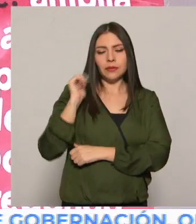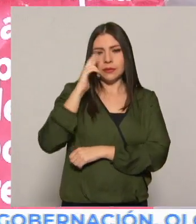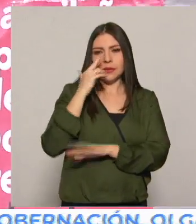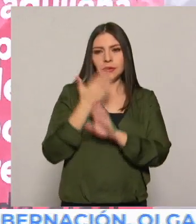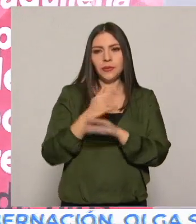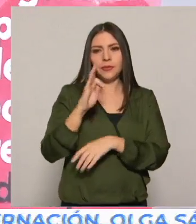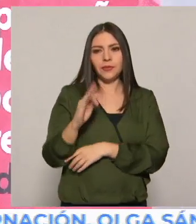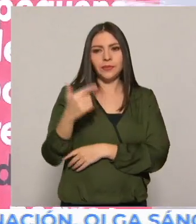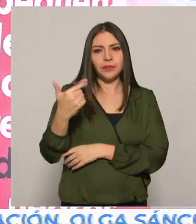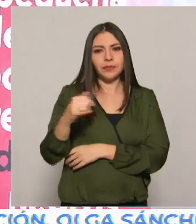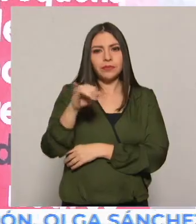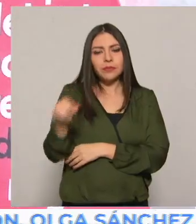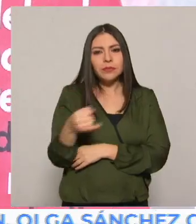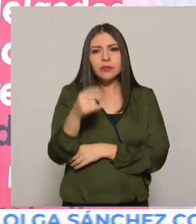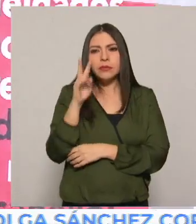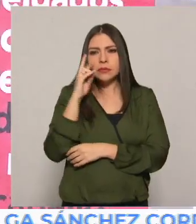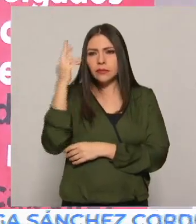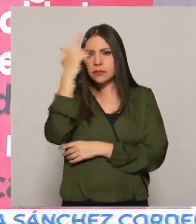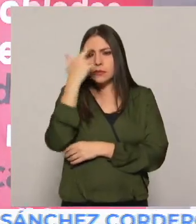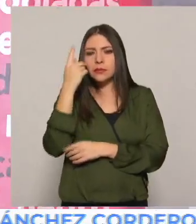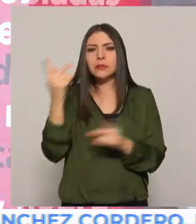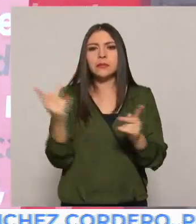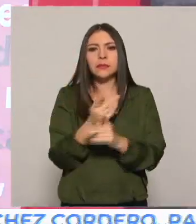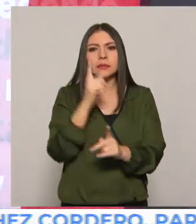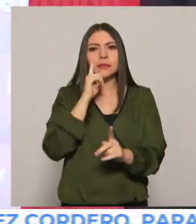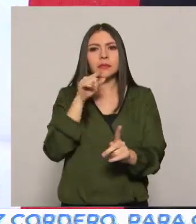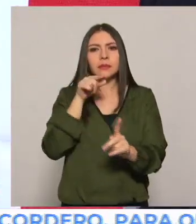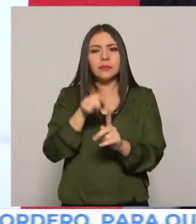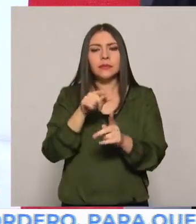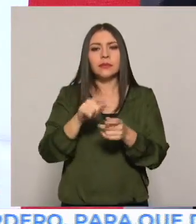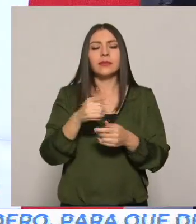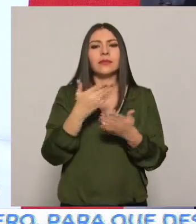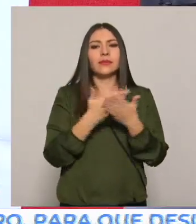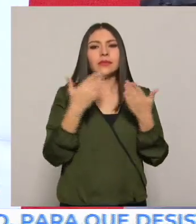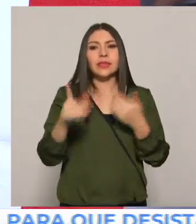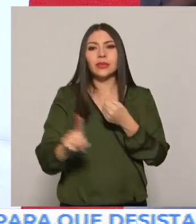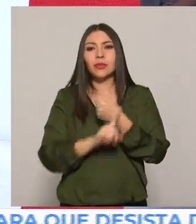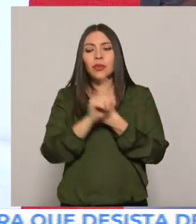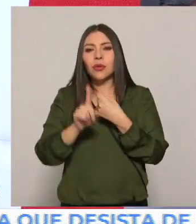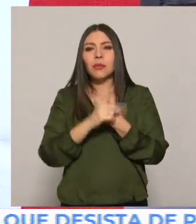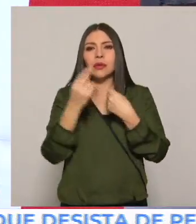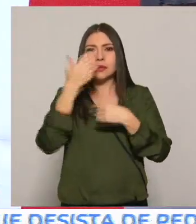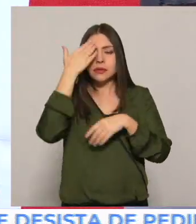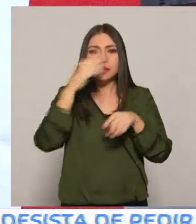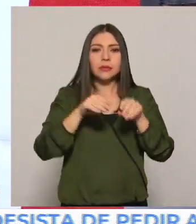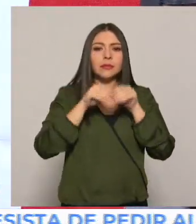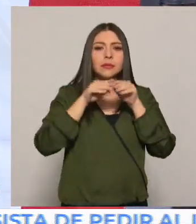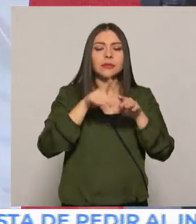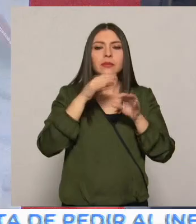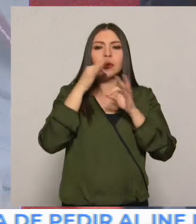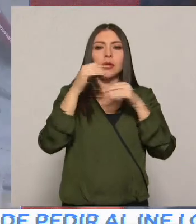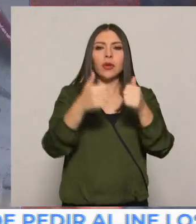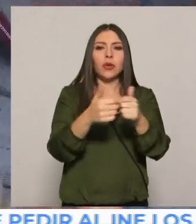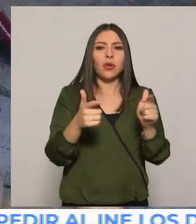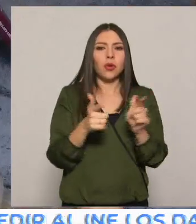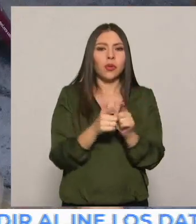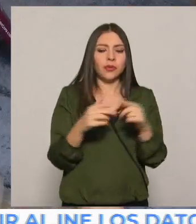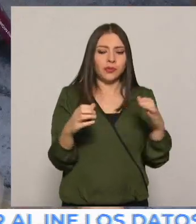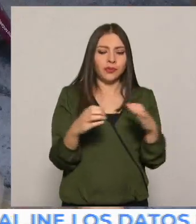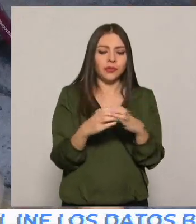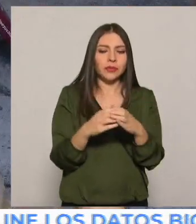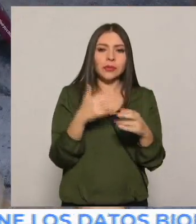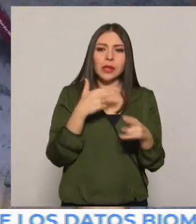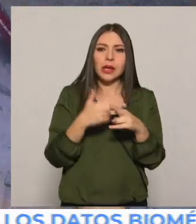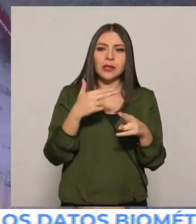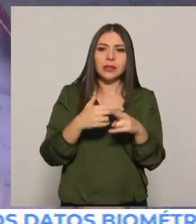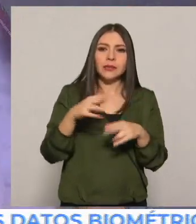desglose y analizar el caso en particular de Natalie. Para ayudar a visibilizar el problema, el colectivo Hasta Encontrarles CDMX realizó un